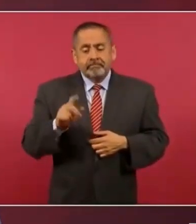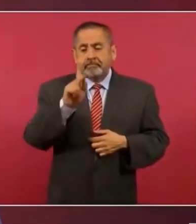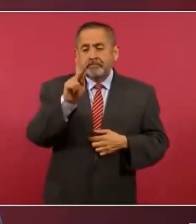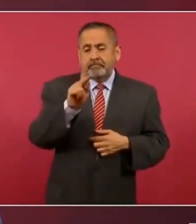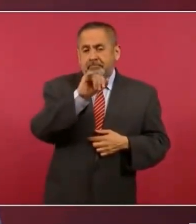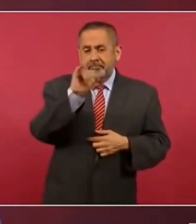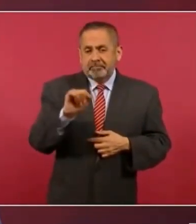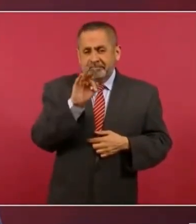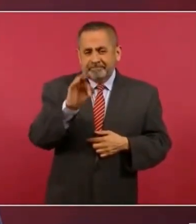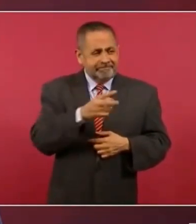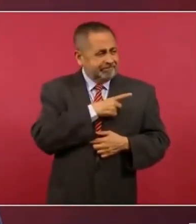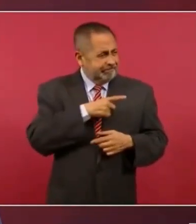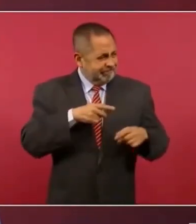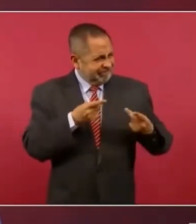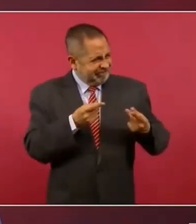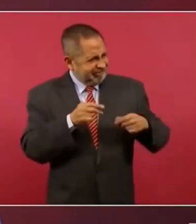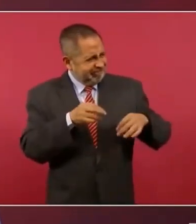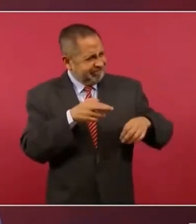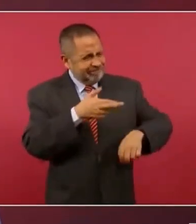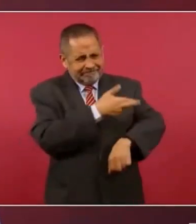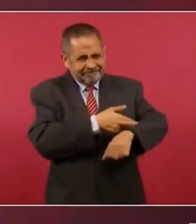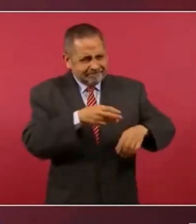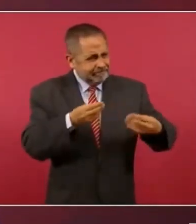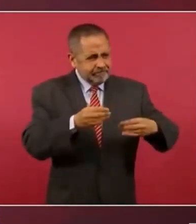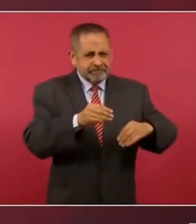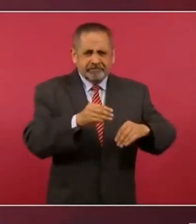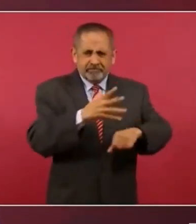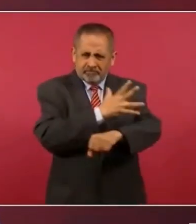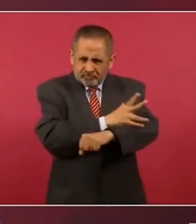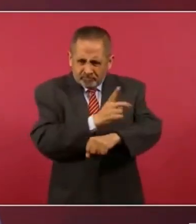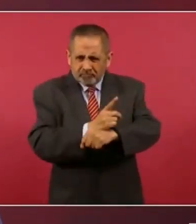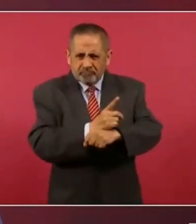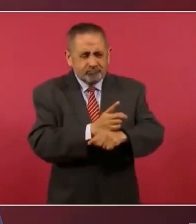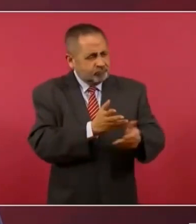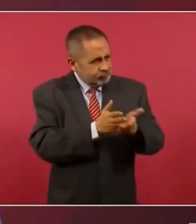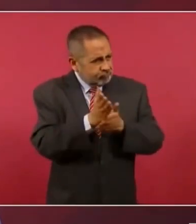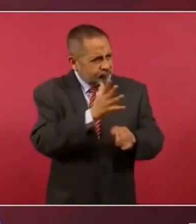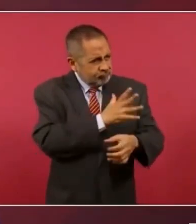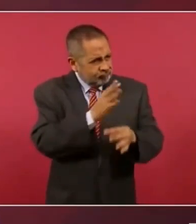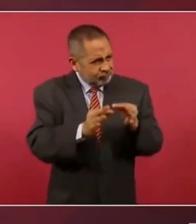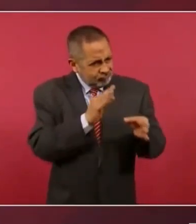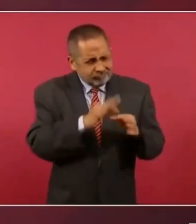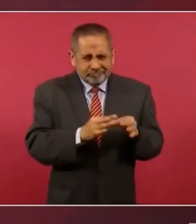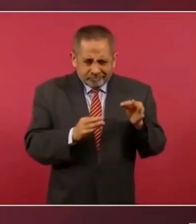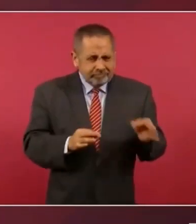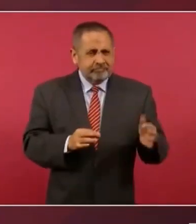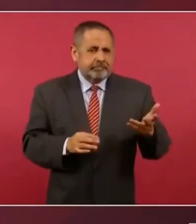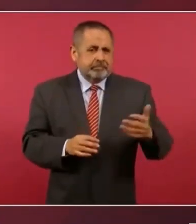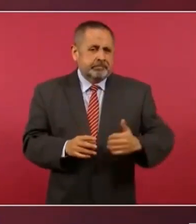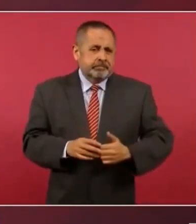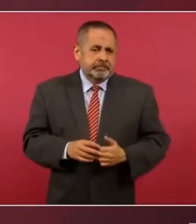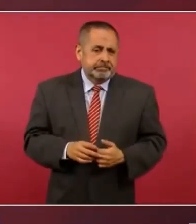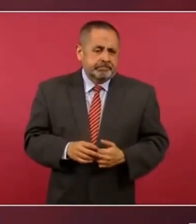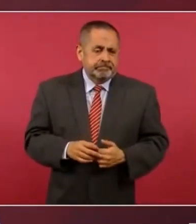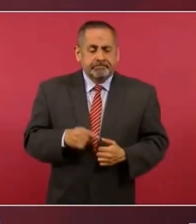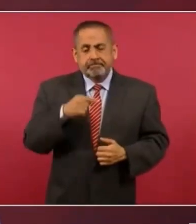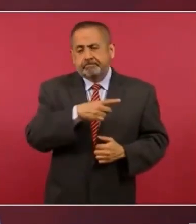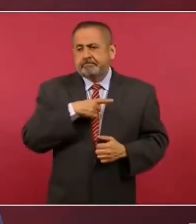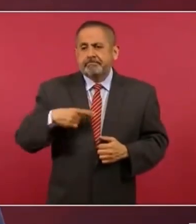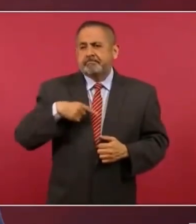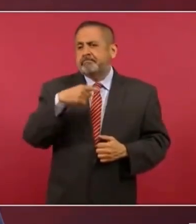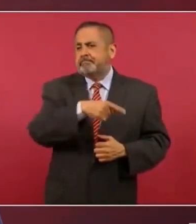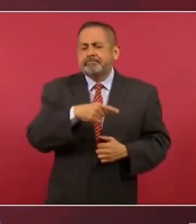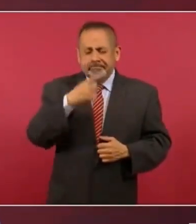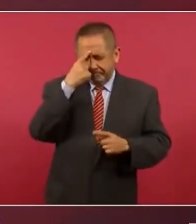actúe con honestidad, con rectitud, y que tenga como único